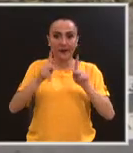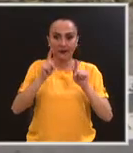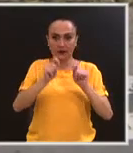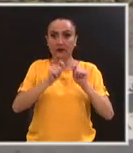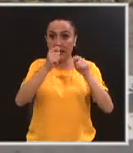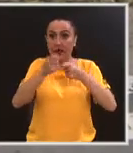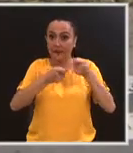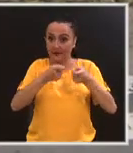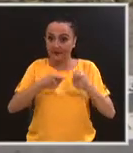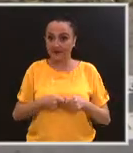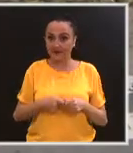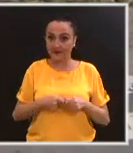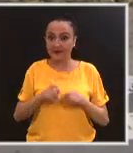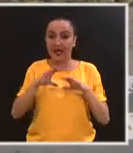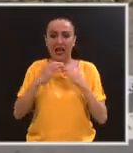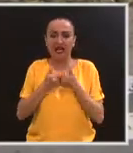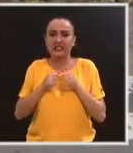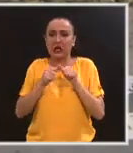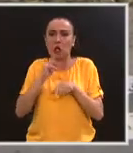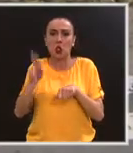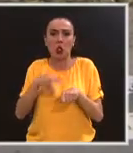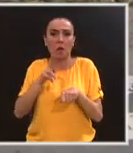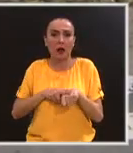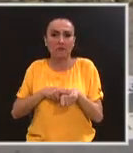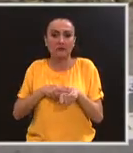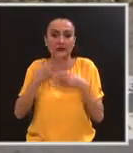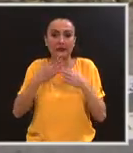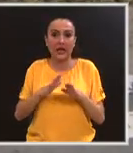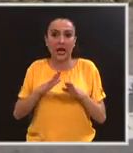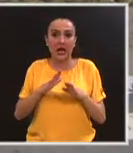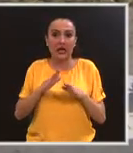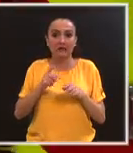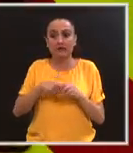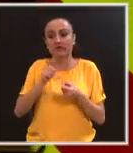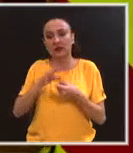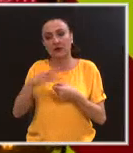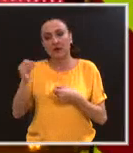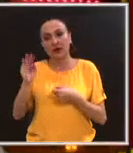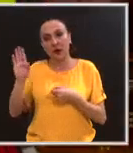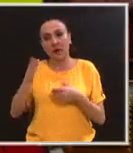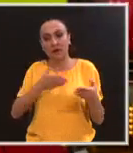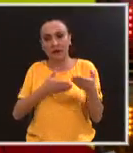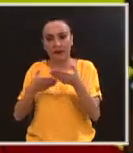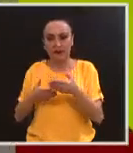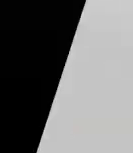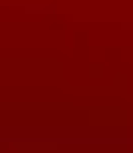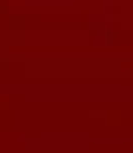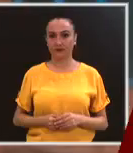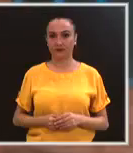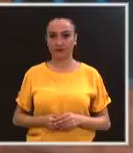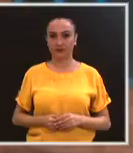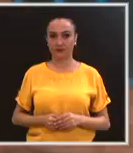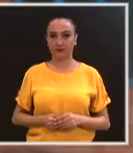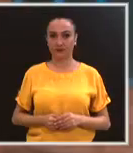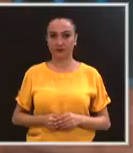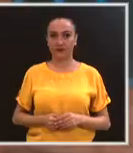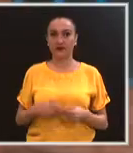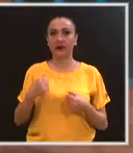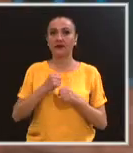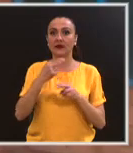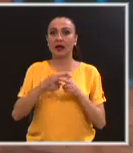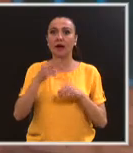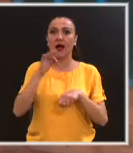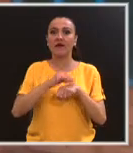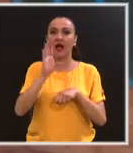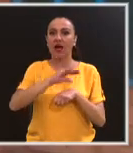y administrativo las clases siguieron con normalidad Una vez que se retiraron los bomberos realmente es lo que se llama la abeja